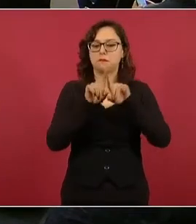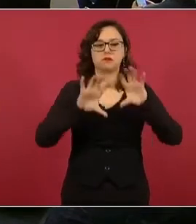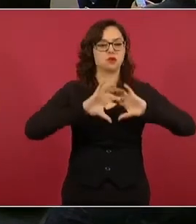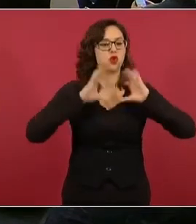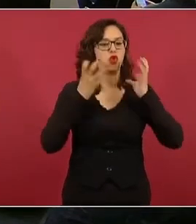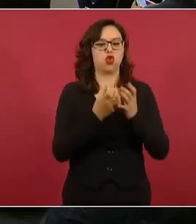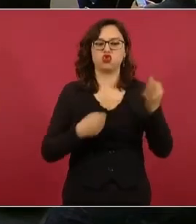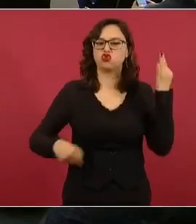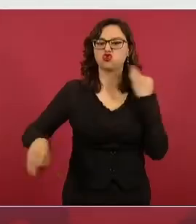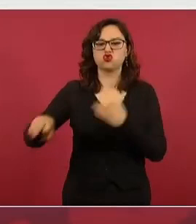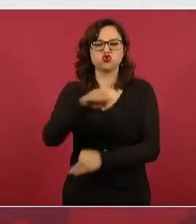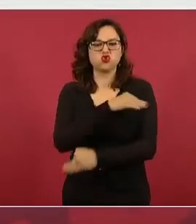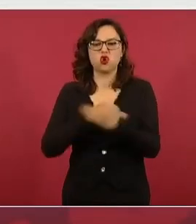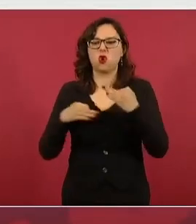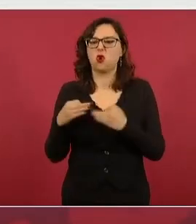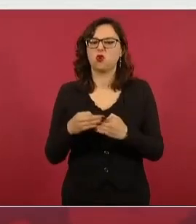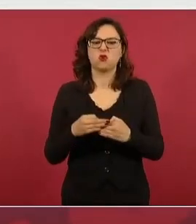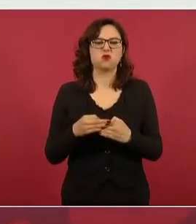todo lo quieren resolver